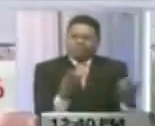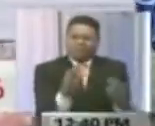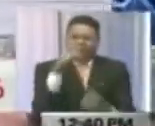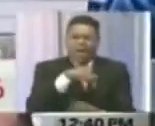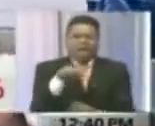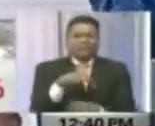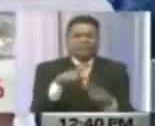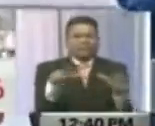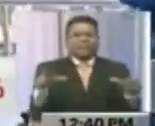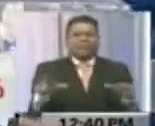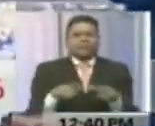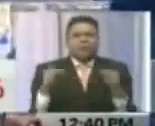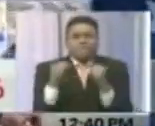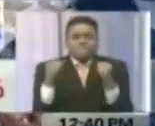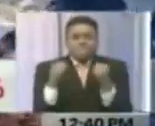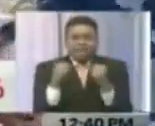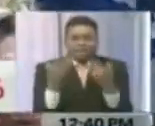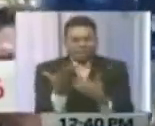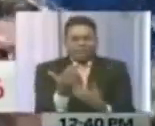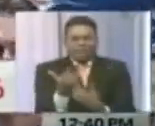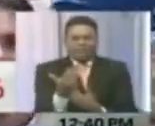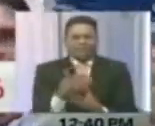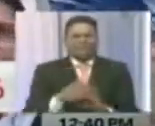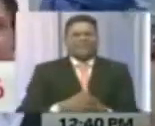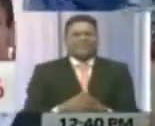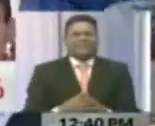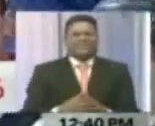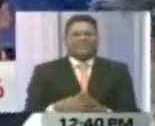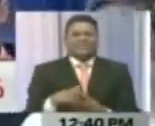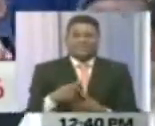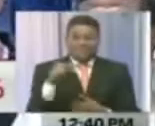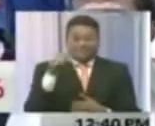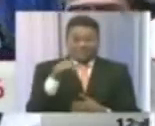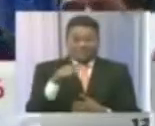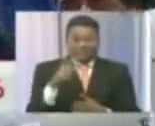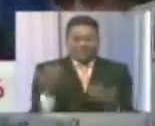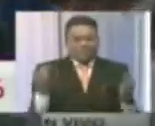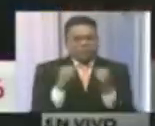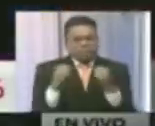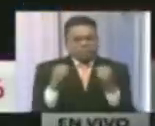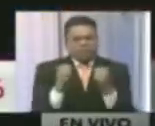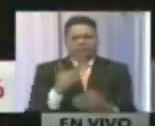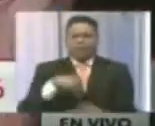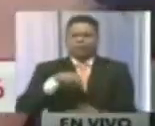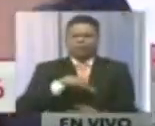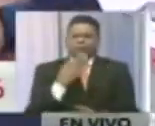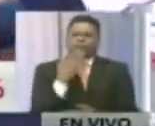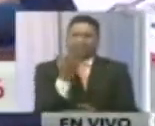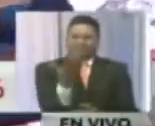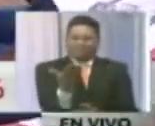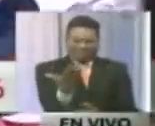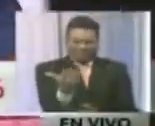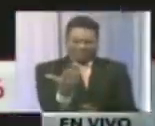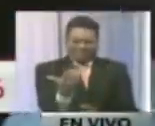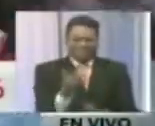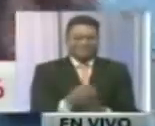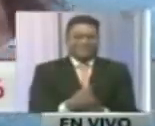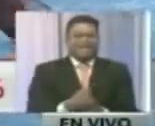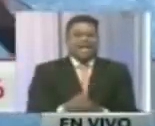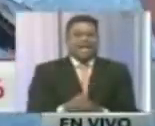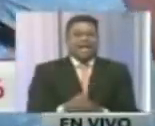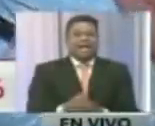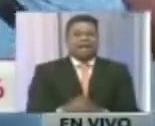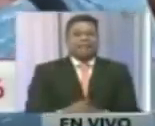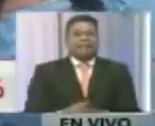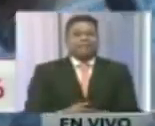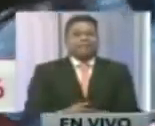este estado. Desde aquí, desde Mérida, nosotros le decimos a todo el pueblo de Venezuela y más allá